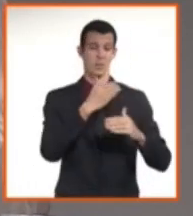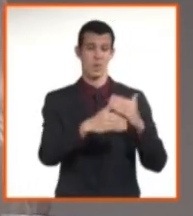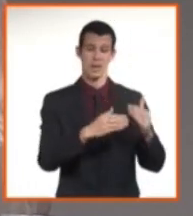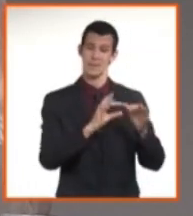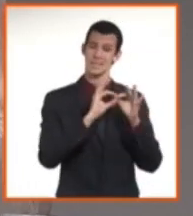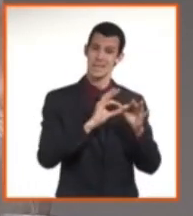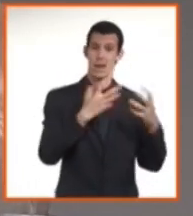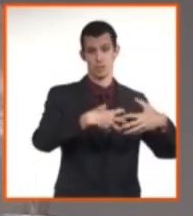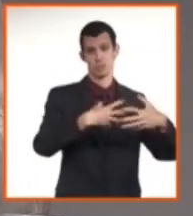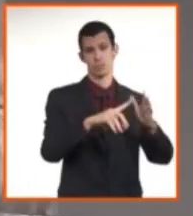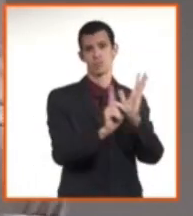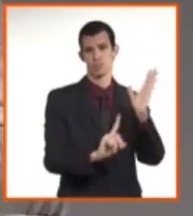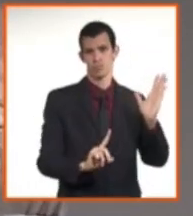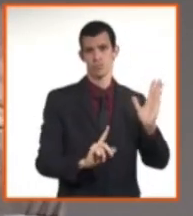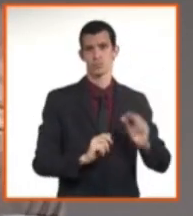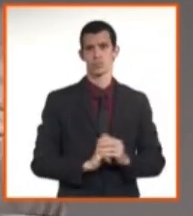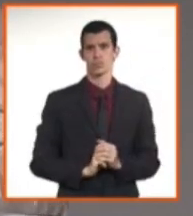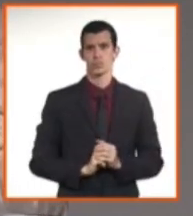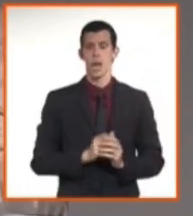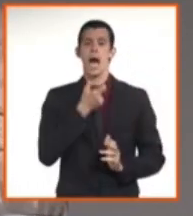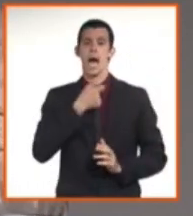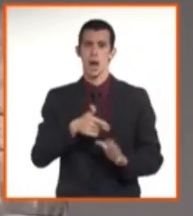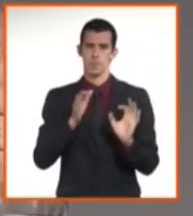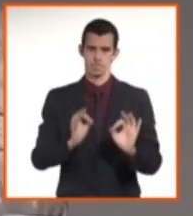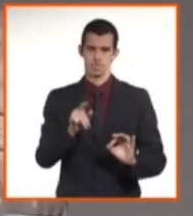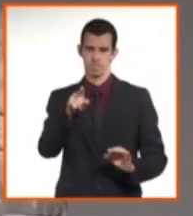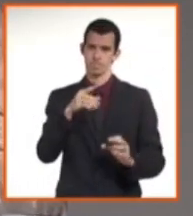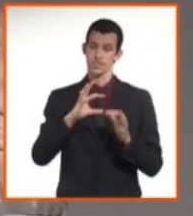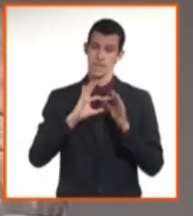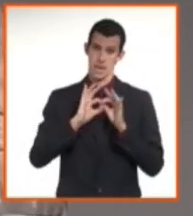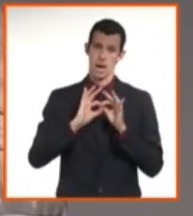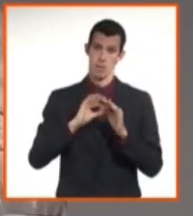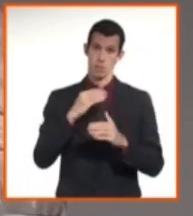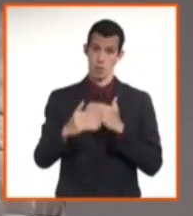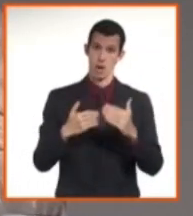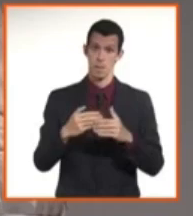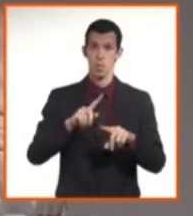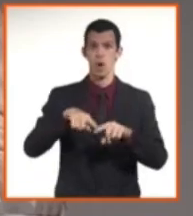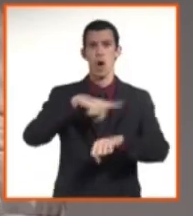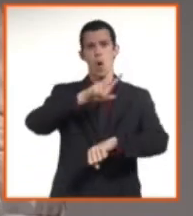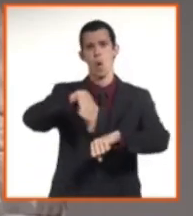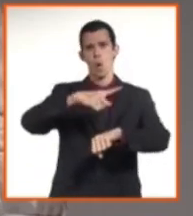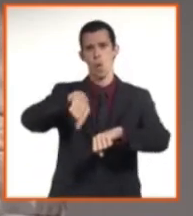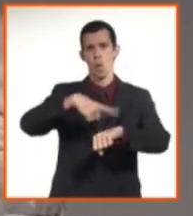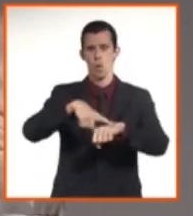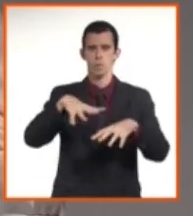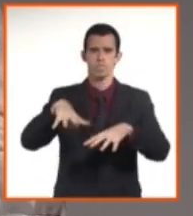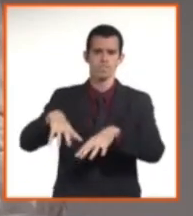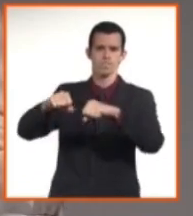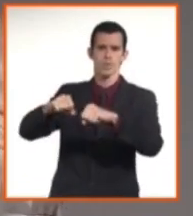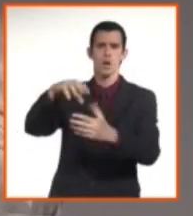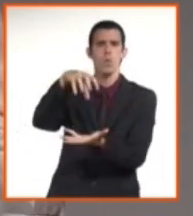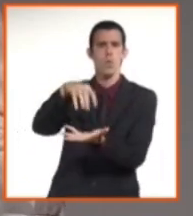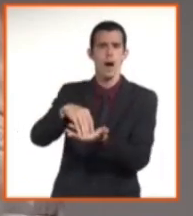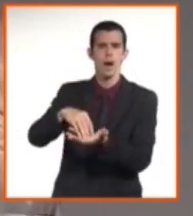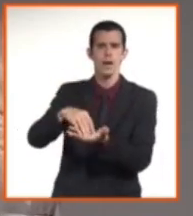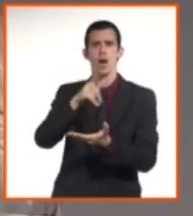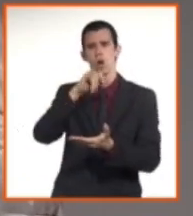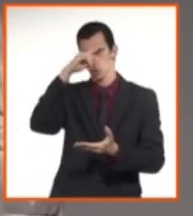Palacios, nosotros muchas de las redes están, que no son radiales, son enmalladas. Usted tiene la posibilidad de